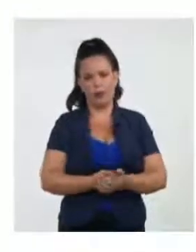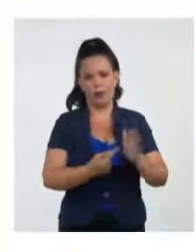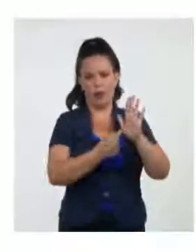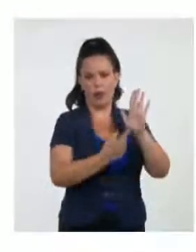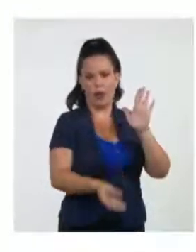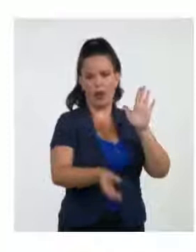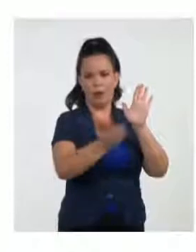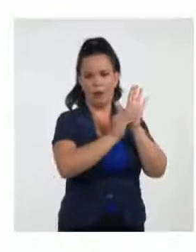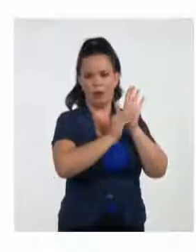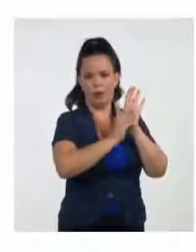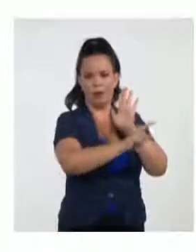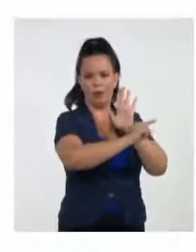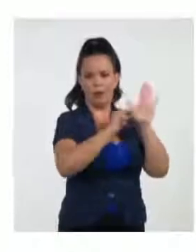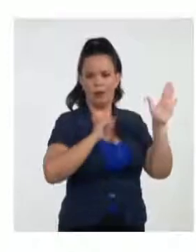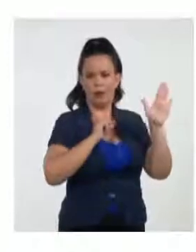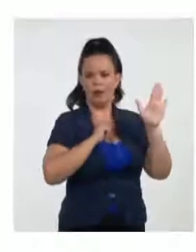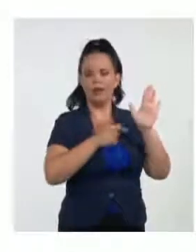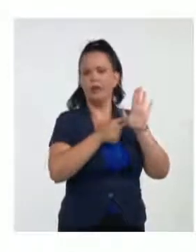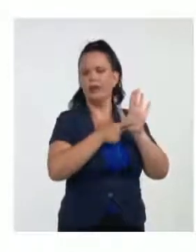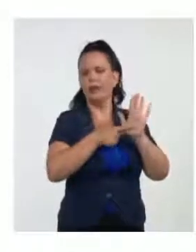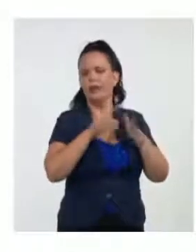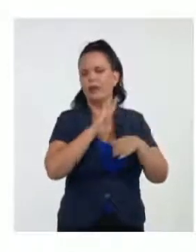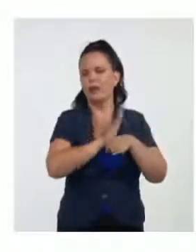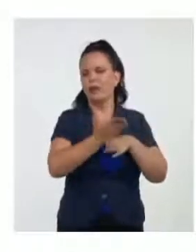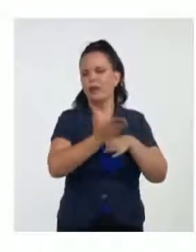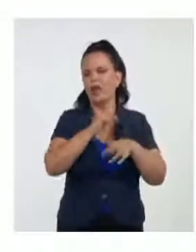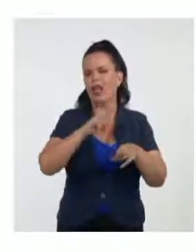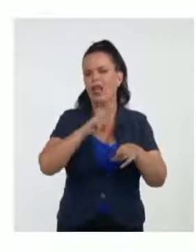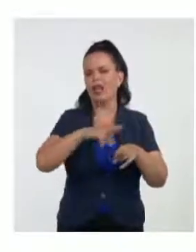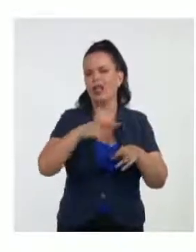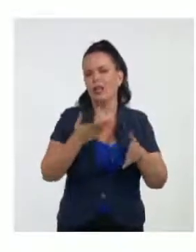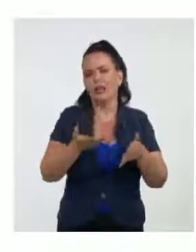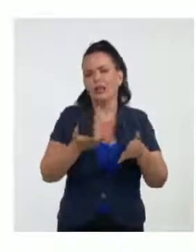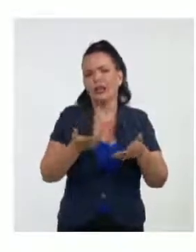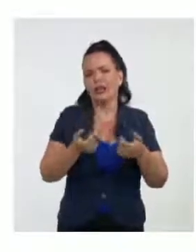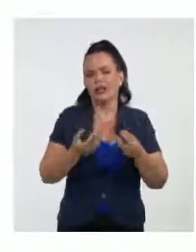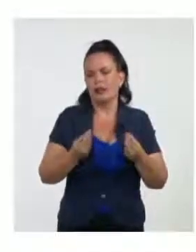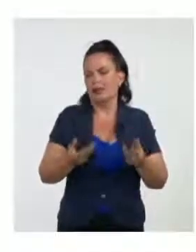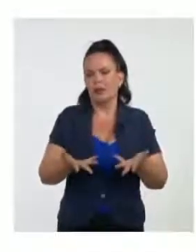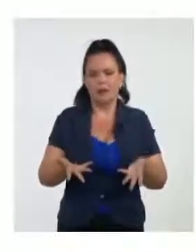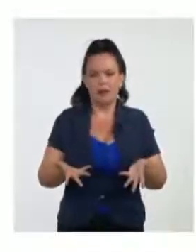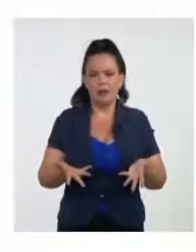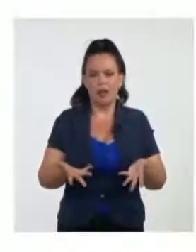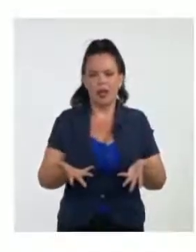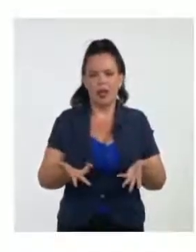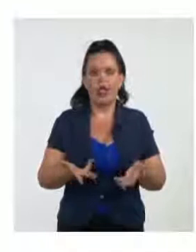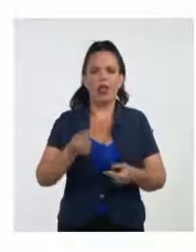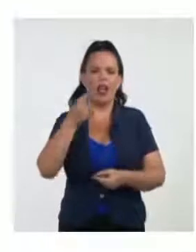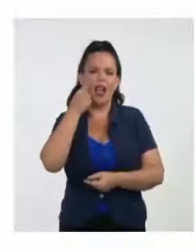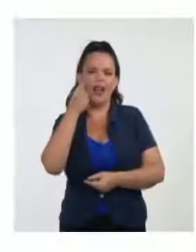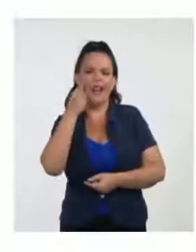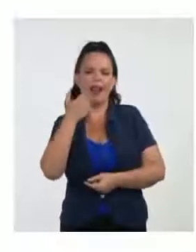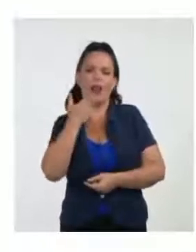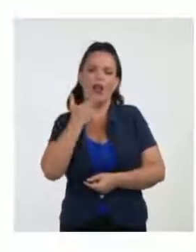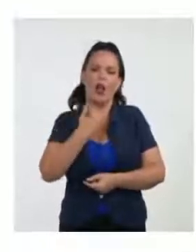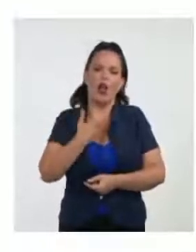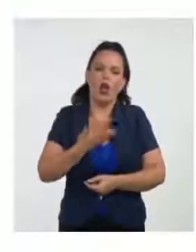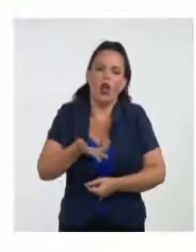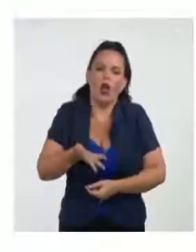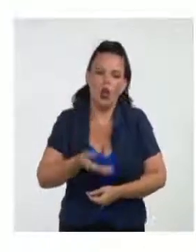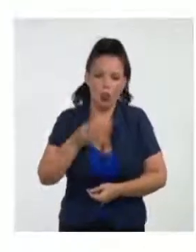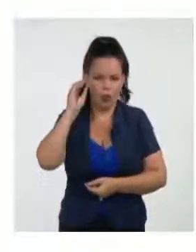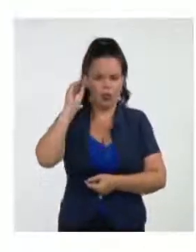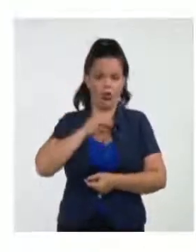que representa, digamos, la velocidad o la capacidad de las personas de autoprotegerse, es decir, de